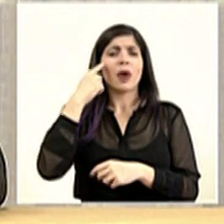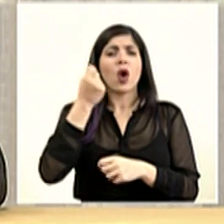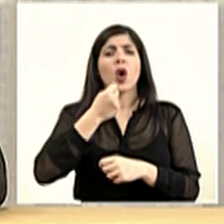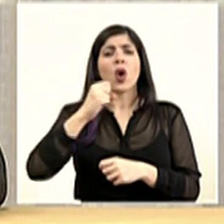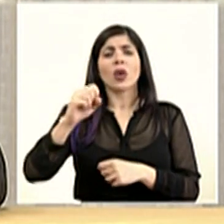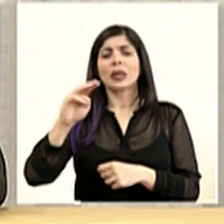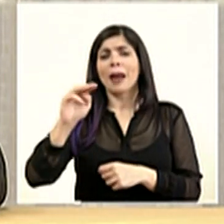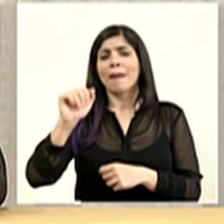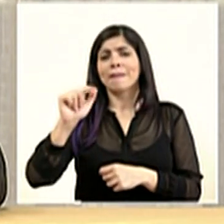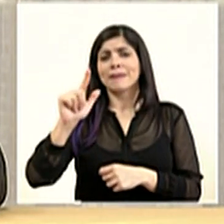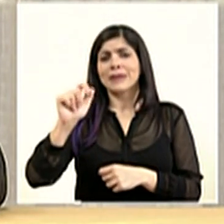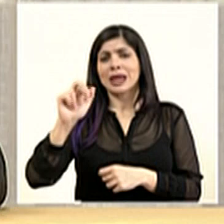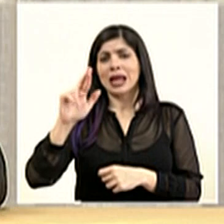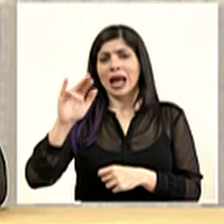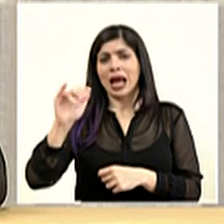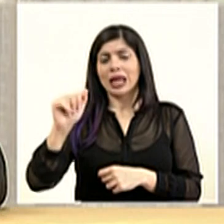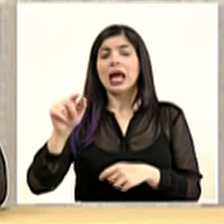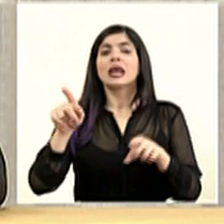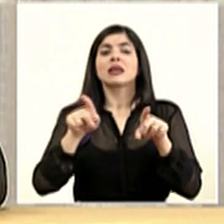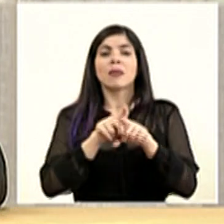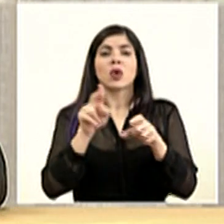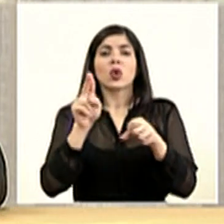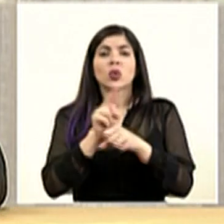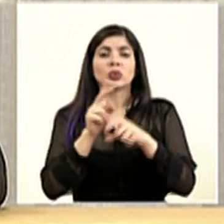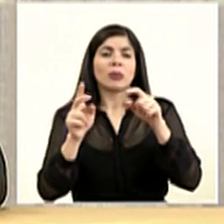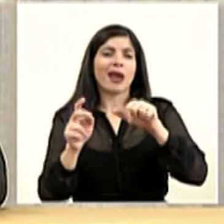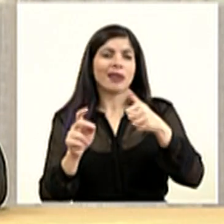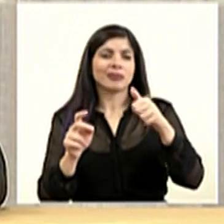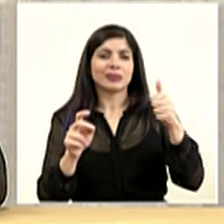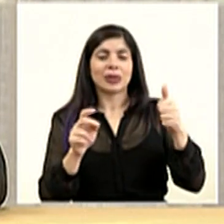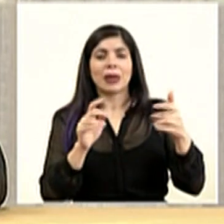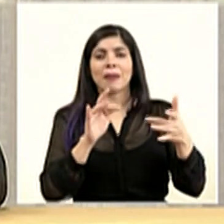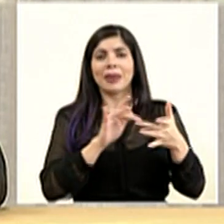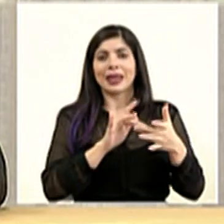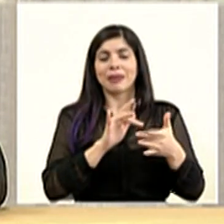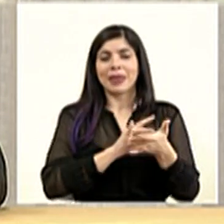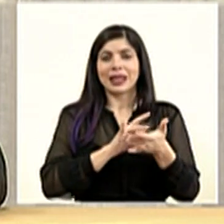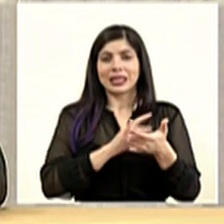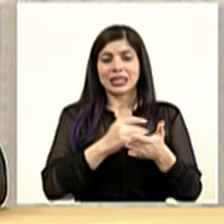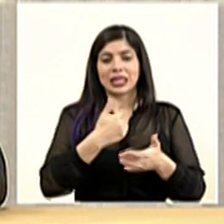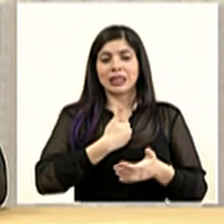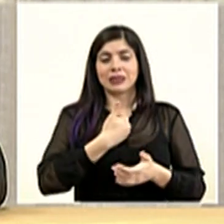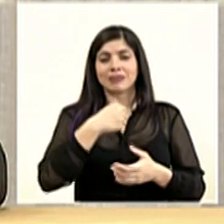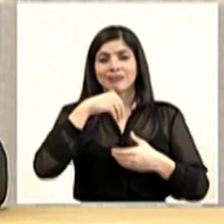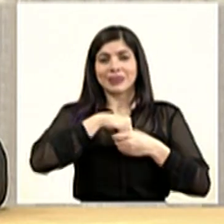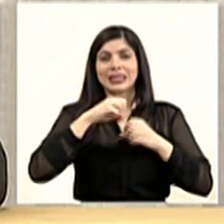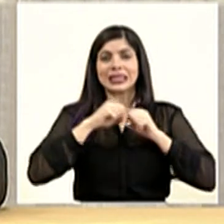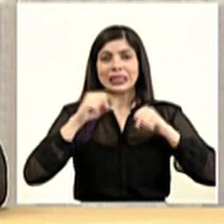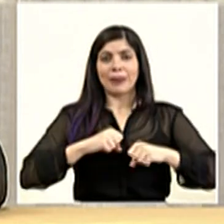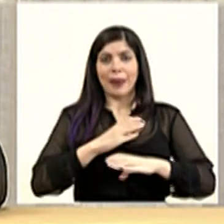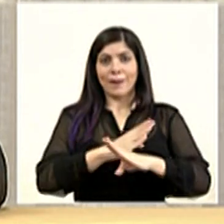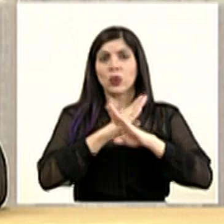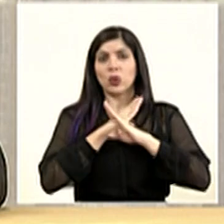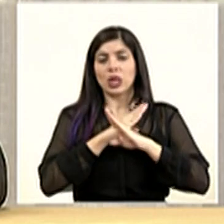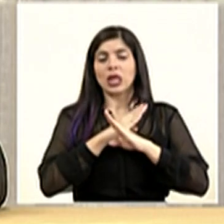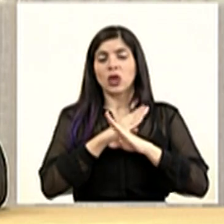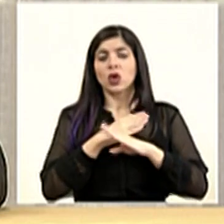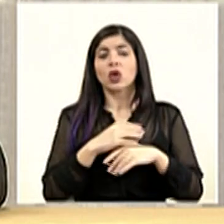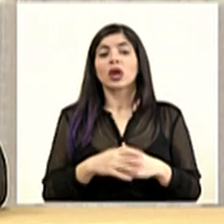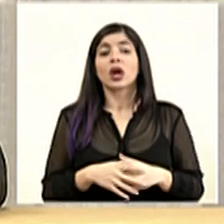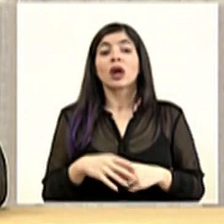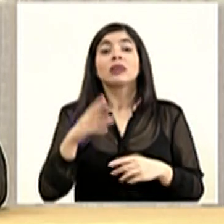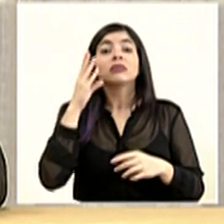y obviamente también se usan de forma habitual para otros padecimientos autoinmunes. Y en ese sentido, pues la experiencia que hemos